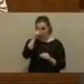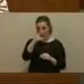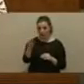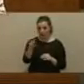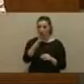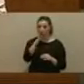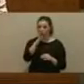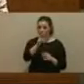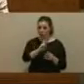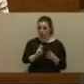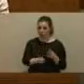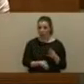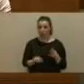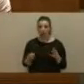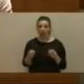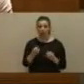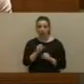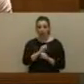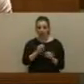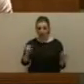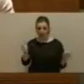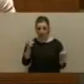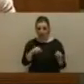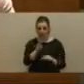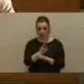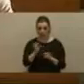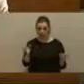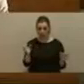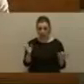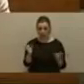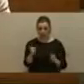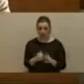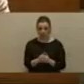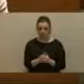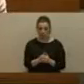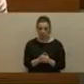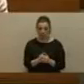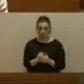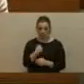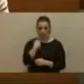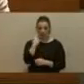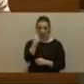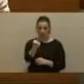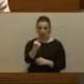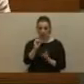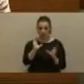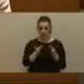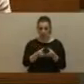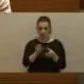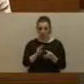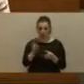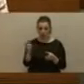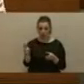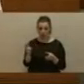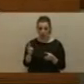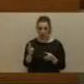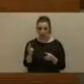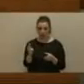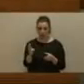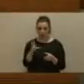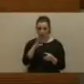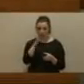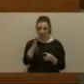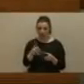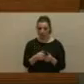razones, desde luego, nadie en este Parlamento encontrará el amparo del Grupo Parlamentario Popular